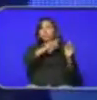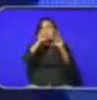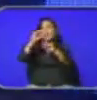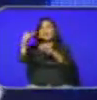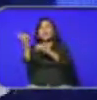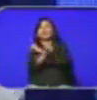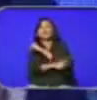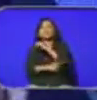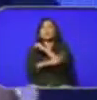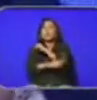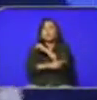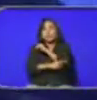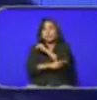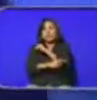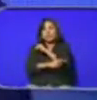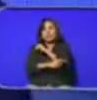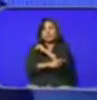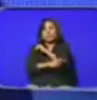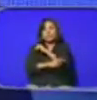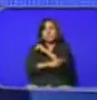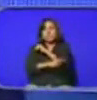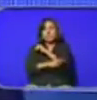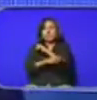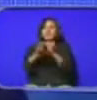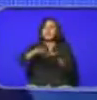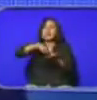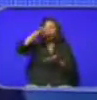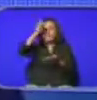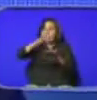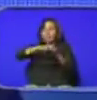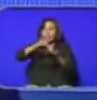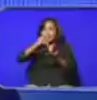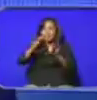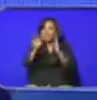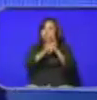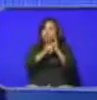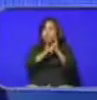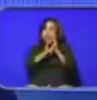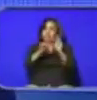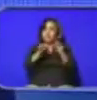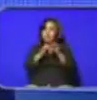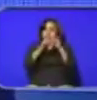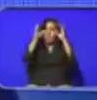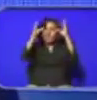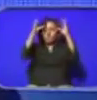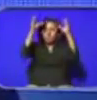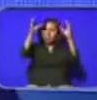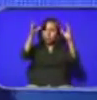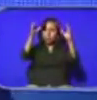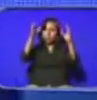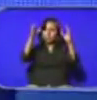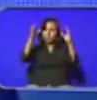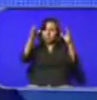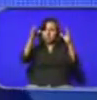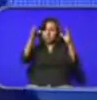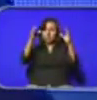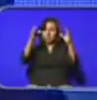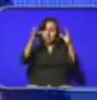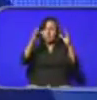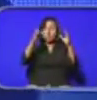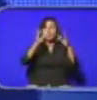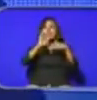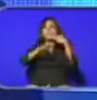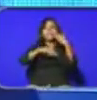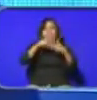forme tanto en tecnologías como en cultura de educación vocacional para que precisamente tengamos unas mejores